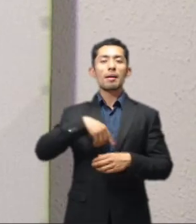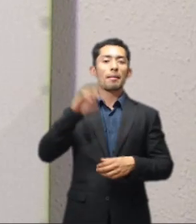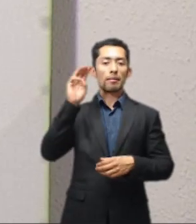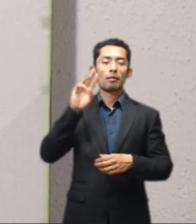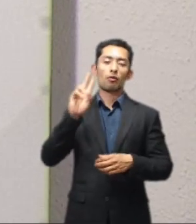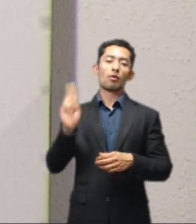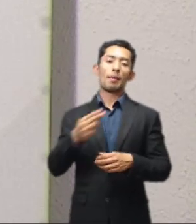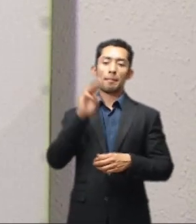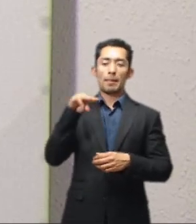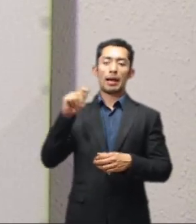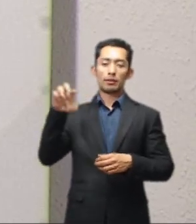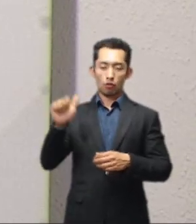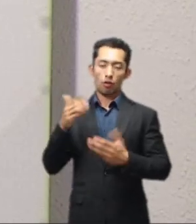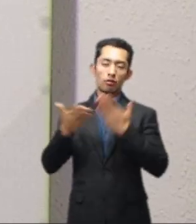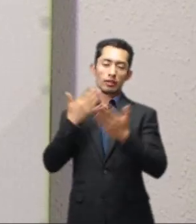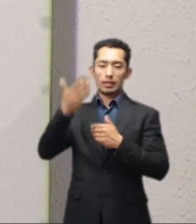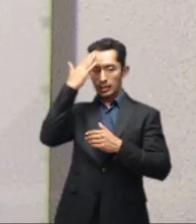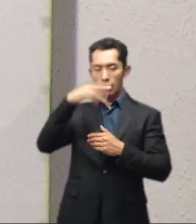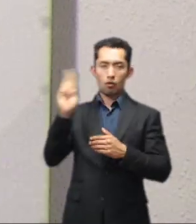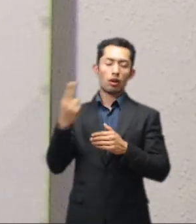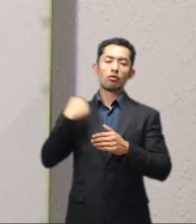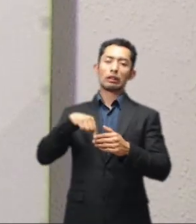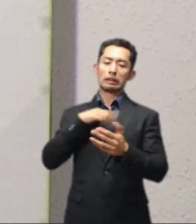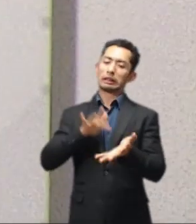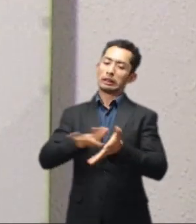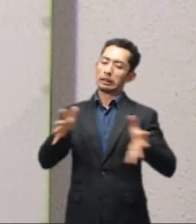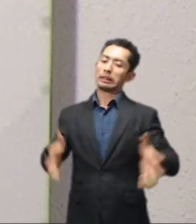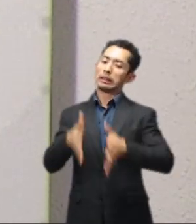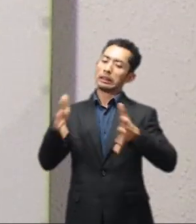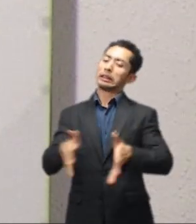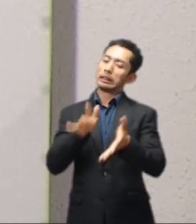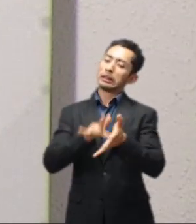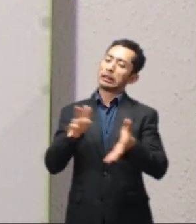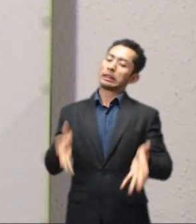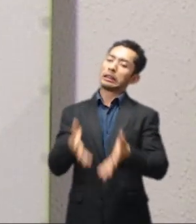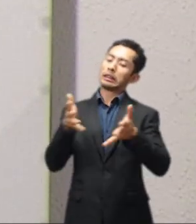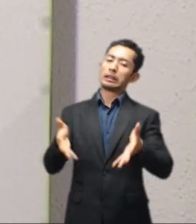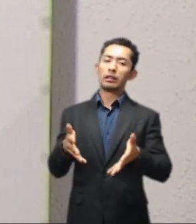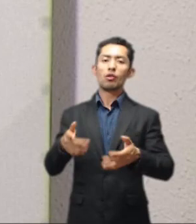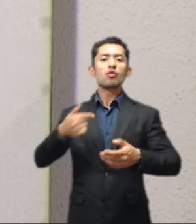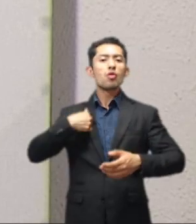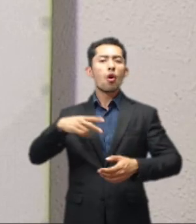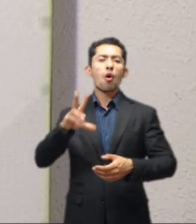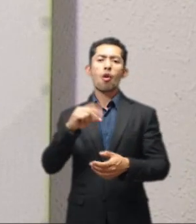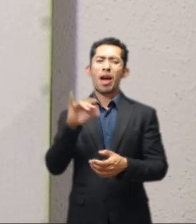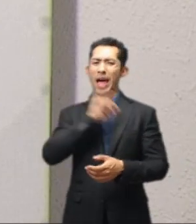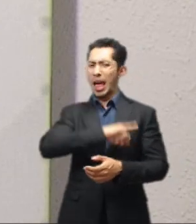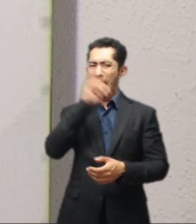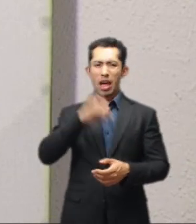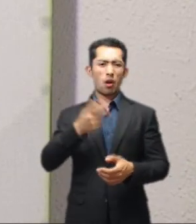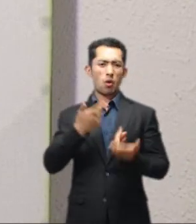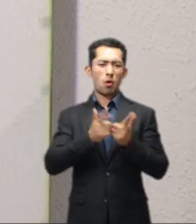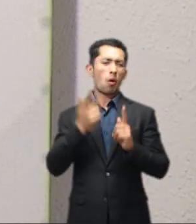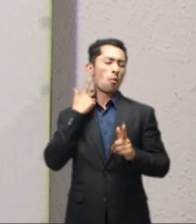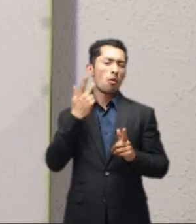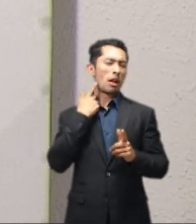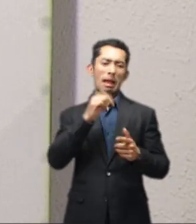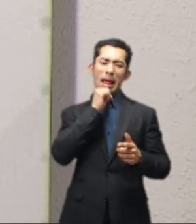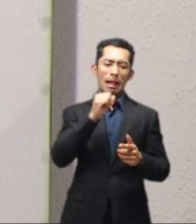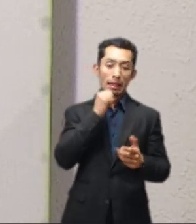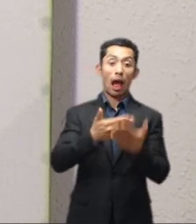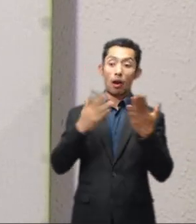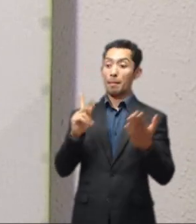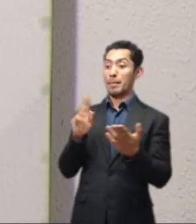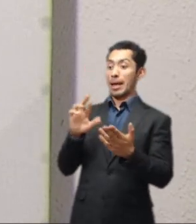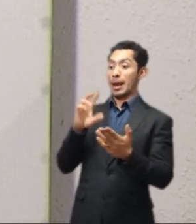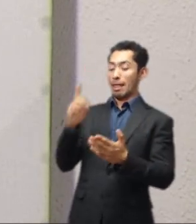maestría logramos sacarlos adelante de esa manera y no me he involucrado nunca en ningún partido Agradezco al de la Revolución